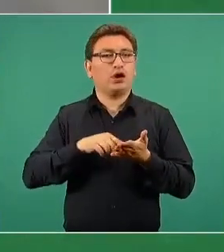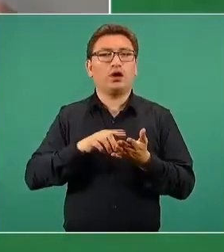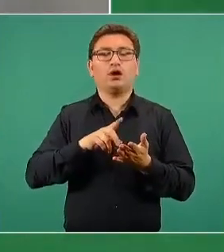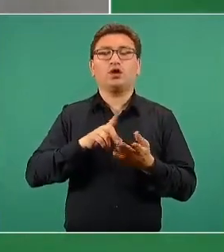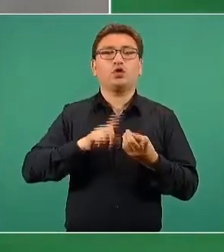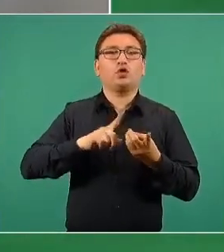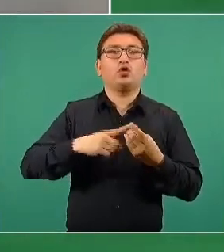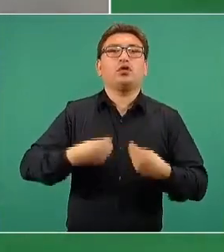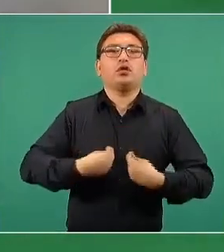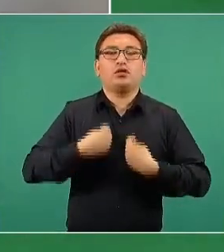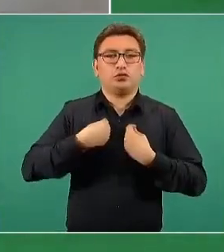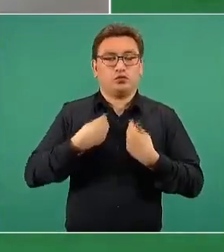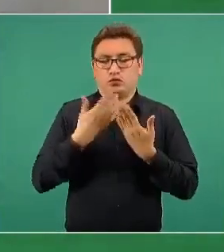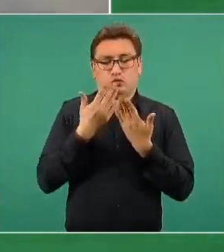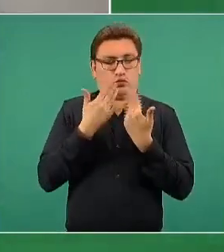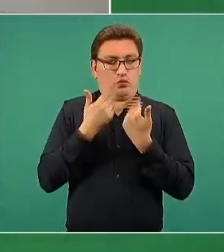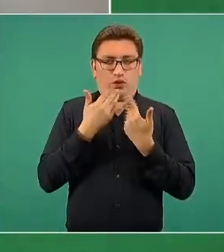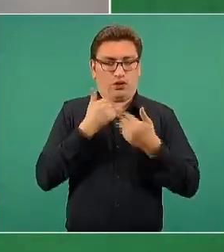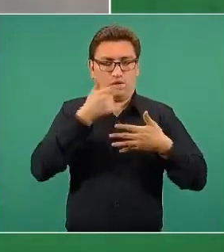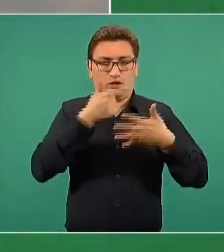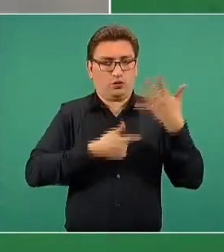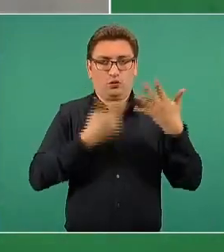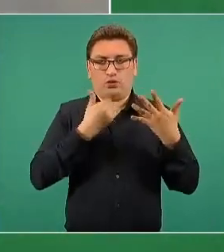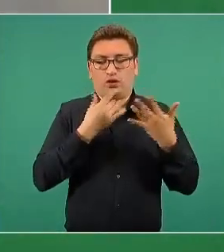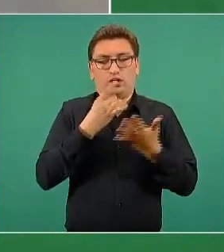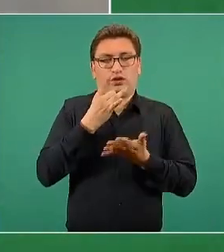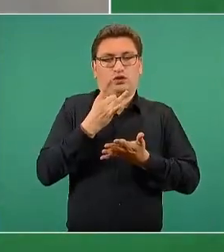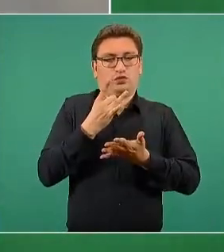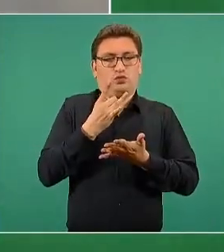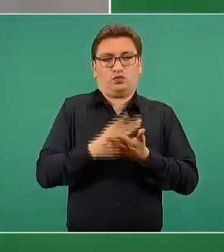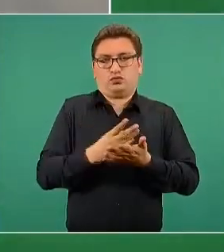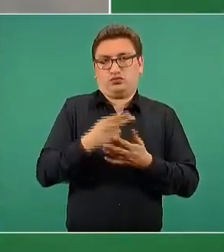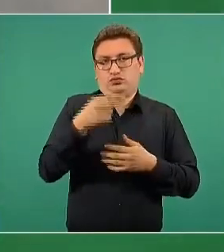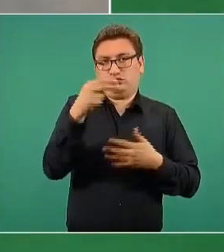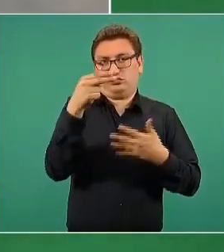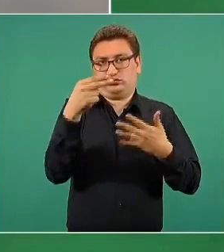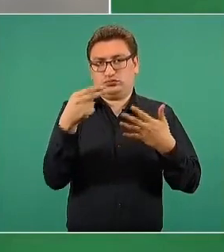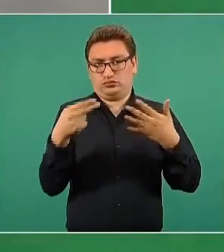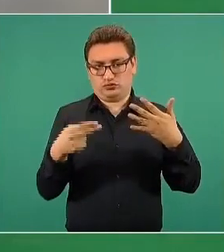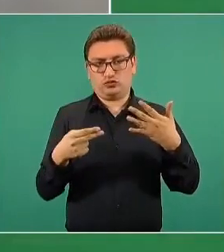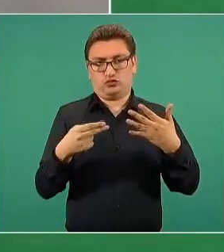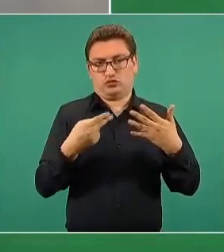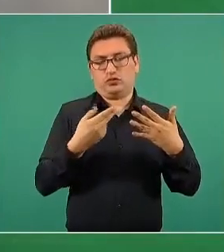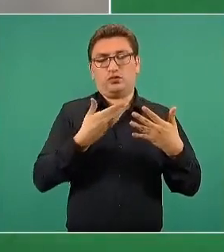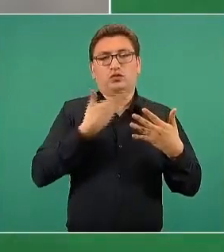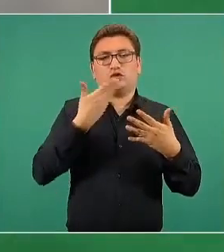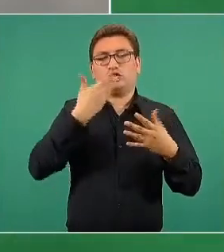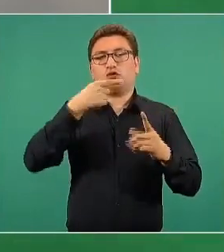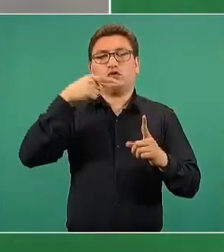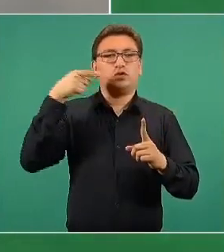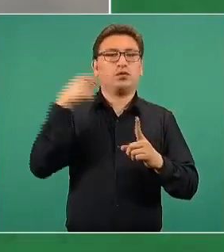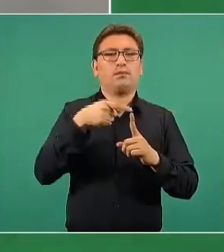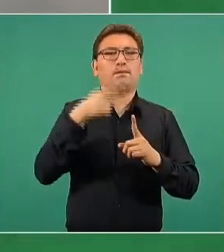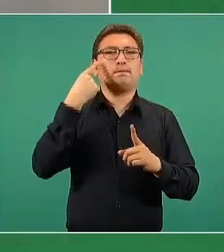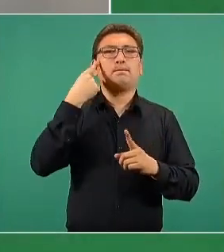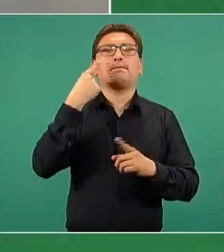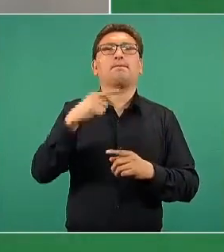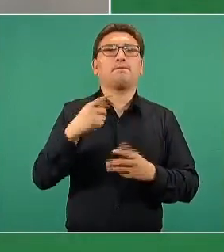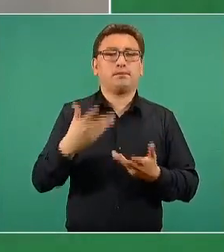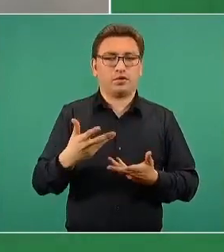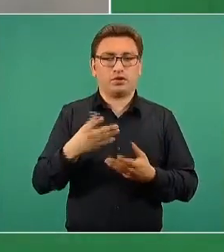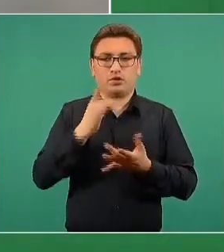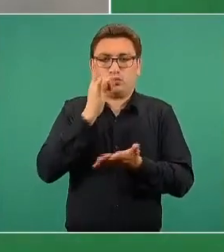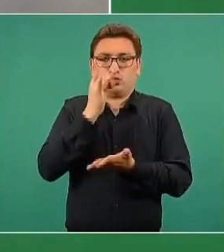es un registro nominal que está destinado para la